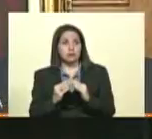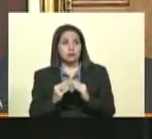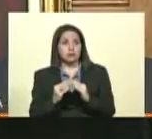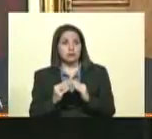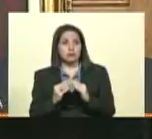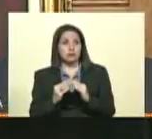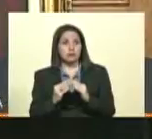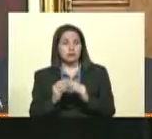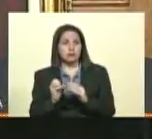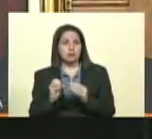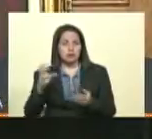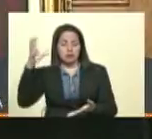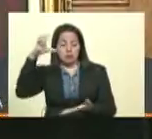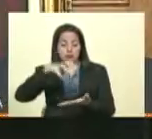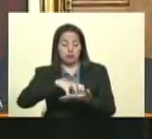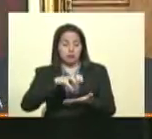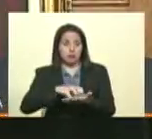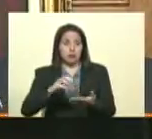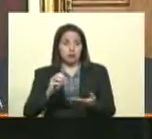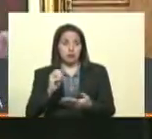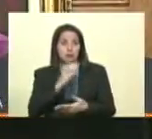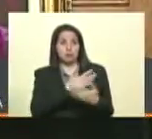el Palacio Presidencial de Miraflores.